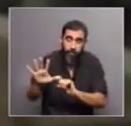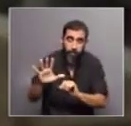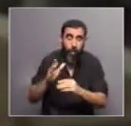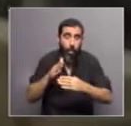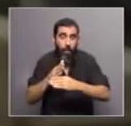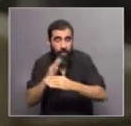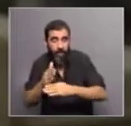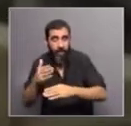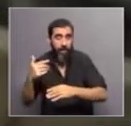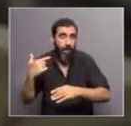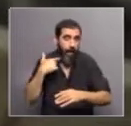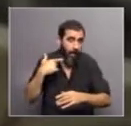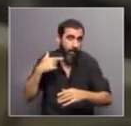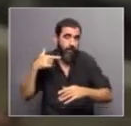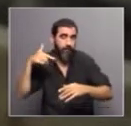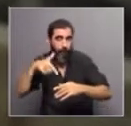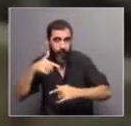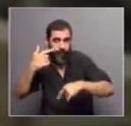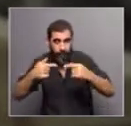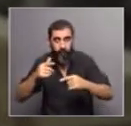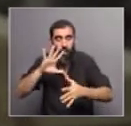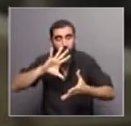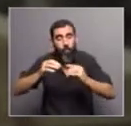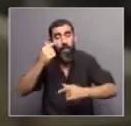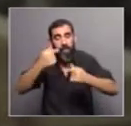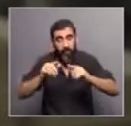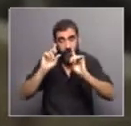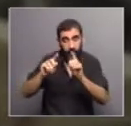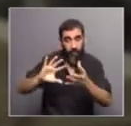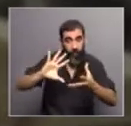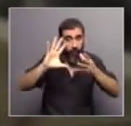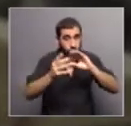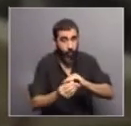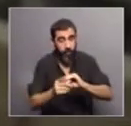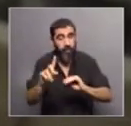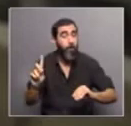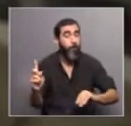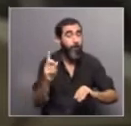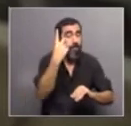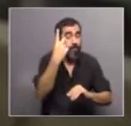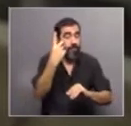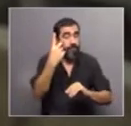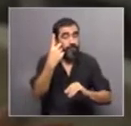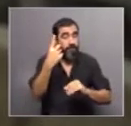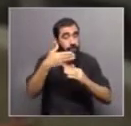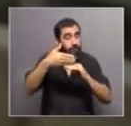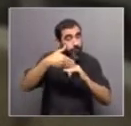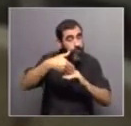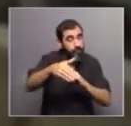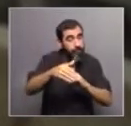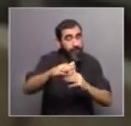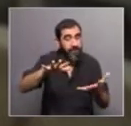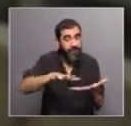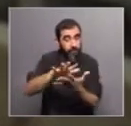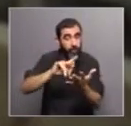de tecnologías de calefacción con también determinadas características. Ese es como el primer, digamos, punto que marca el contexto